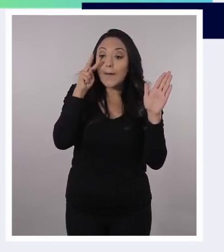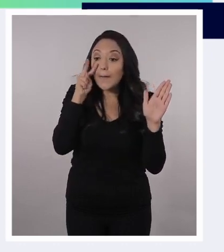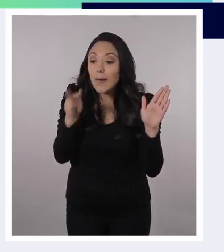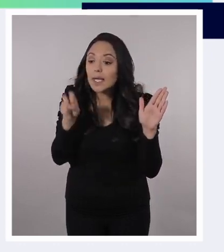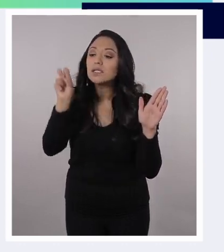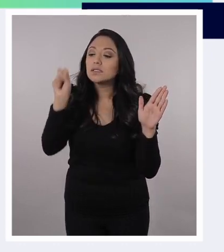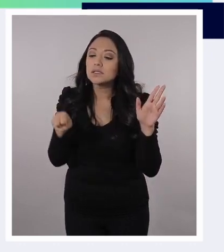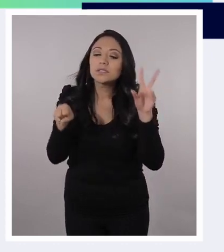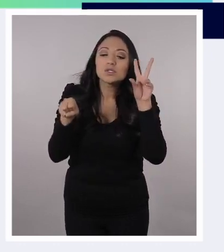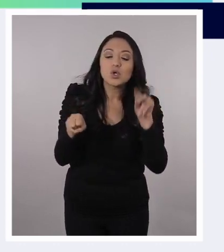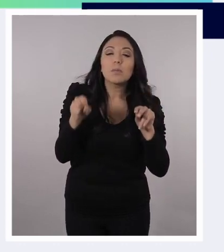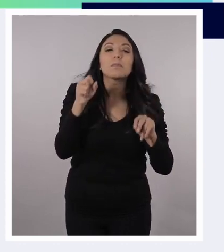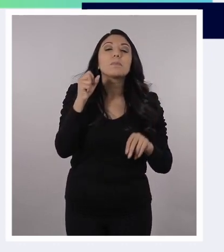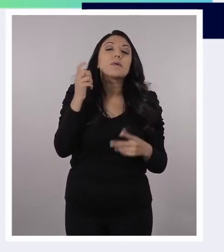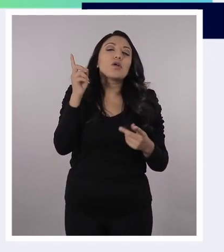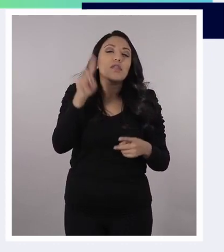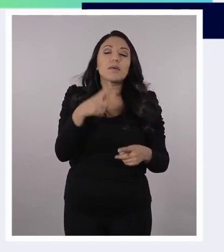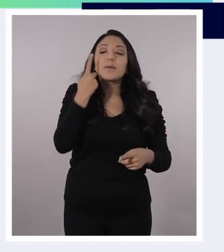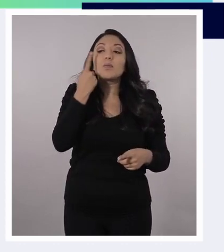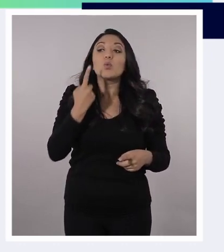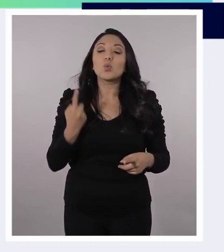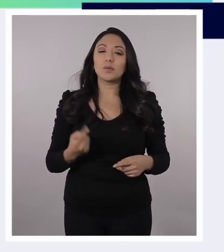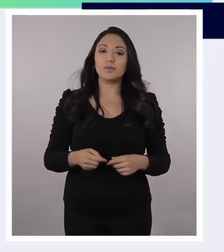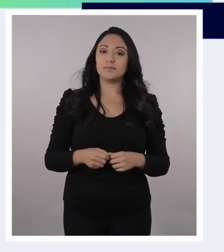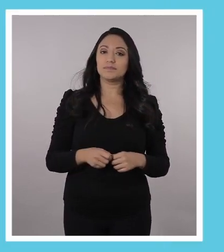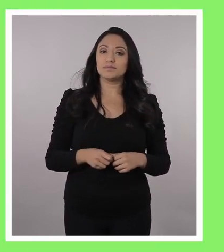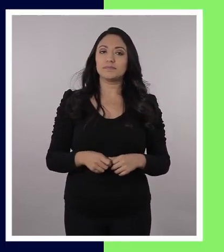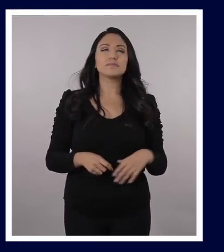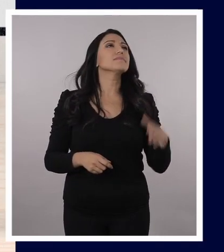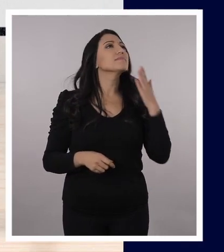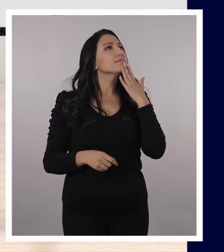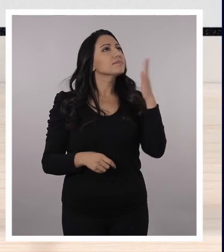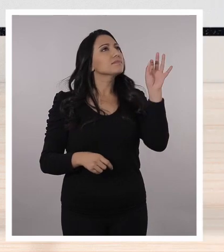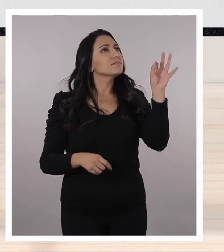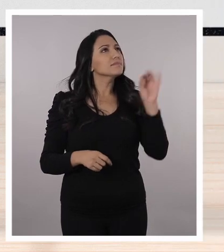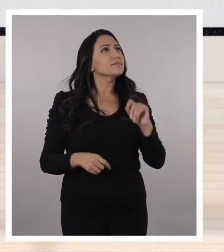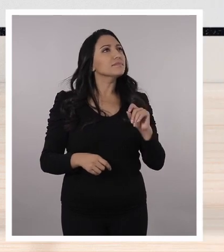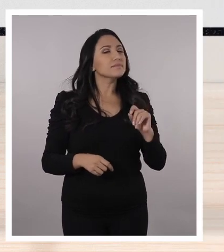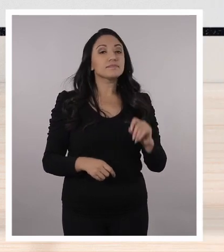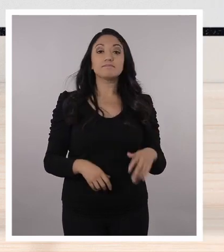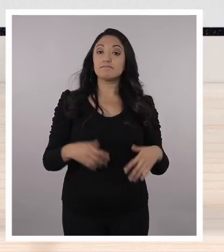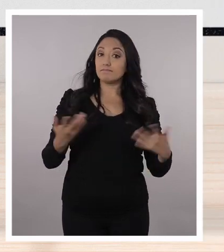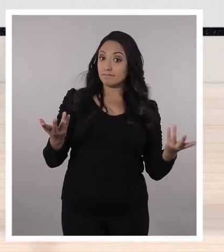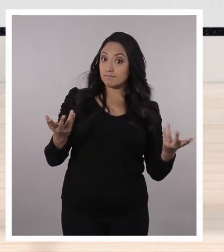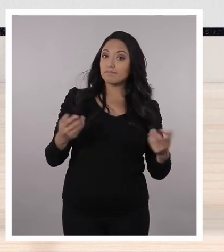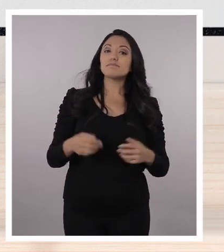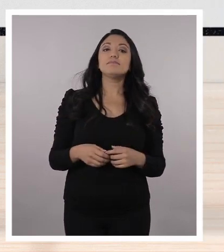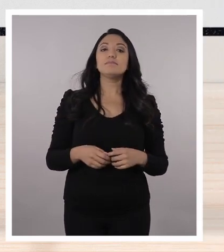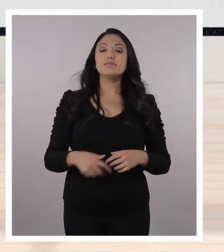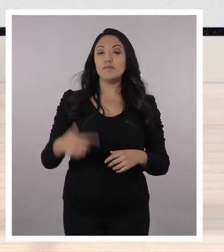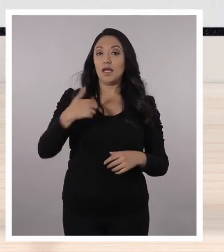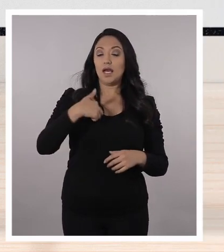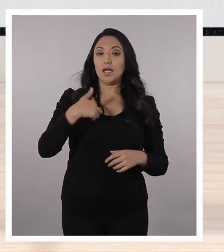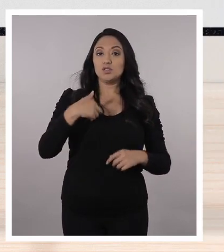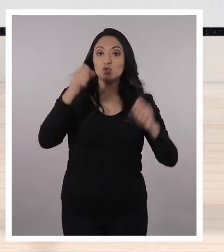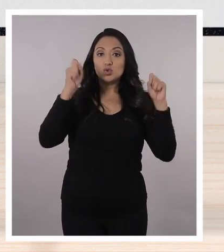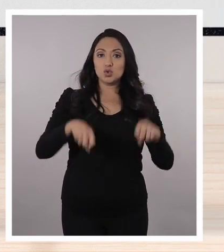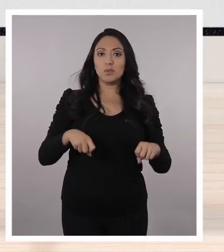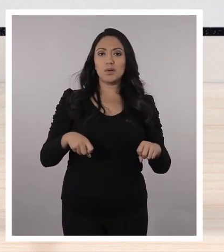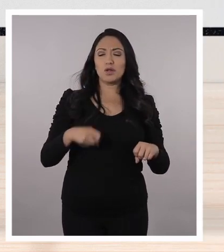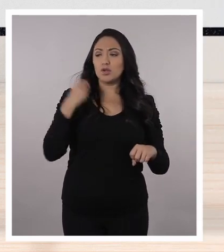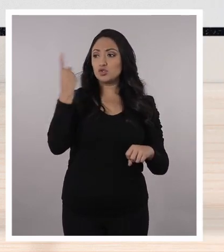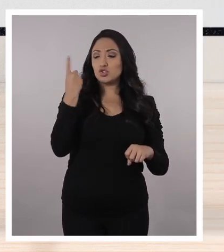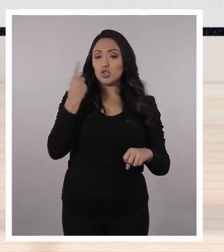mediante observaciones y/o experimentos. Gracias, Webster. Gracias, Webster. Entonces... Oiga, profe, entonces yo puedo